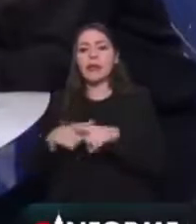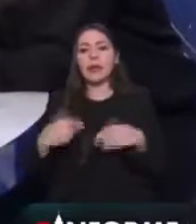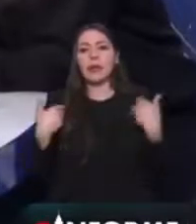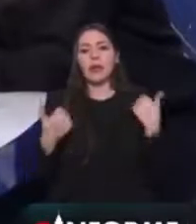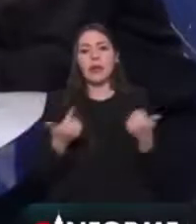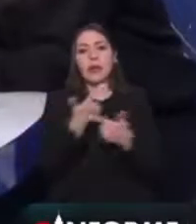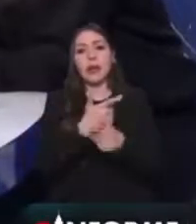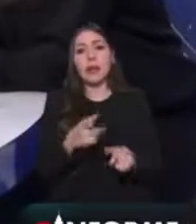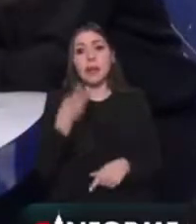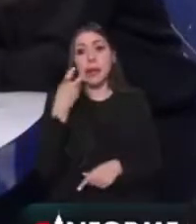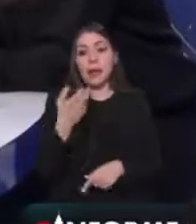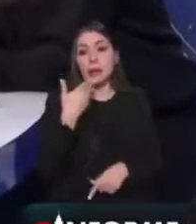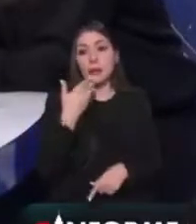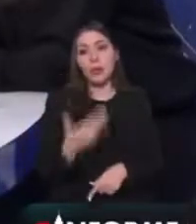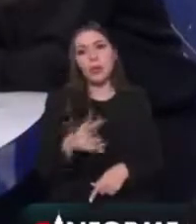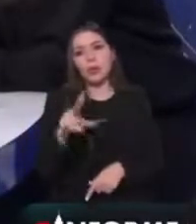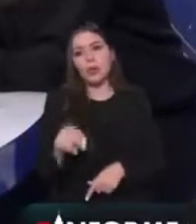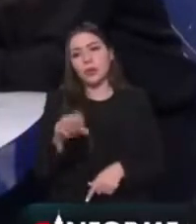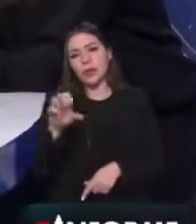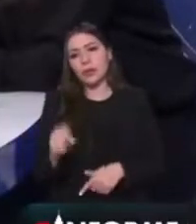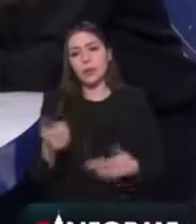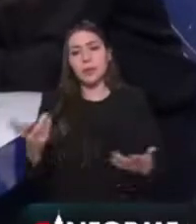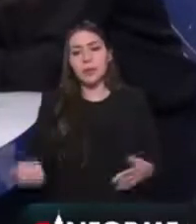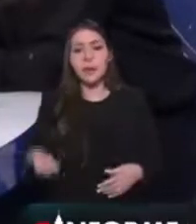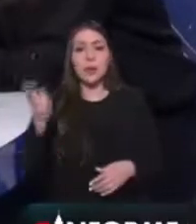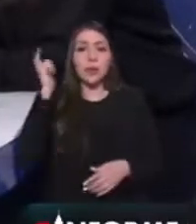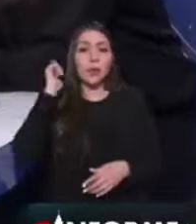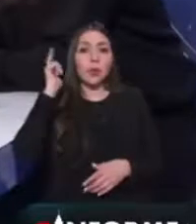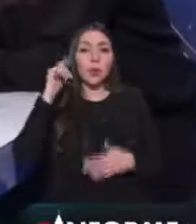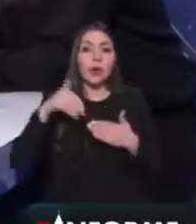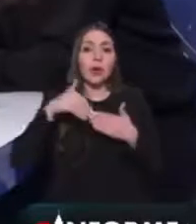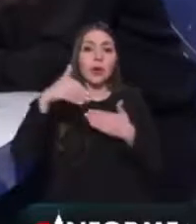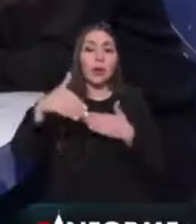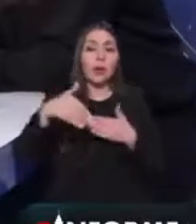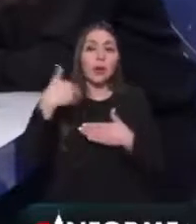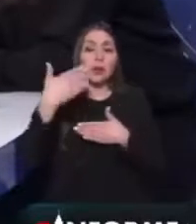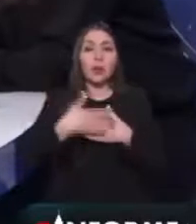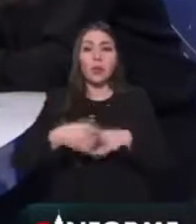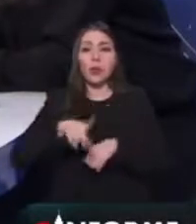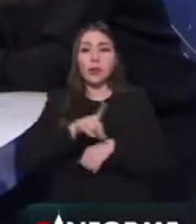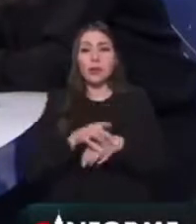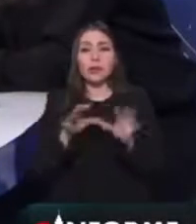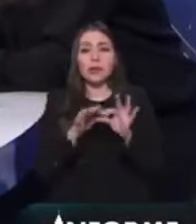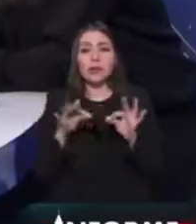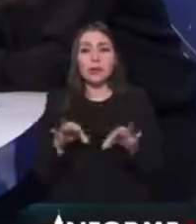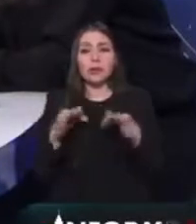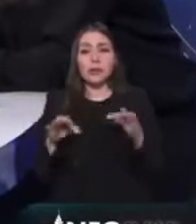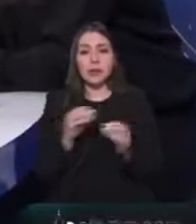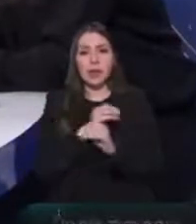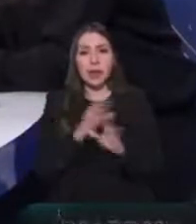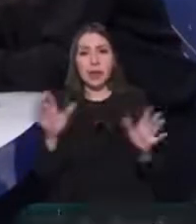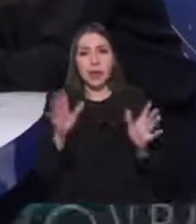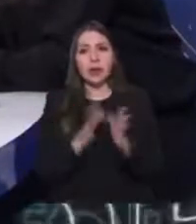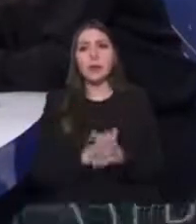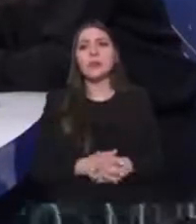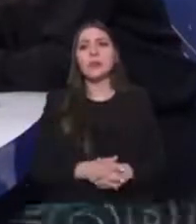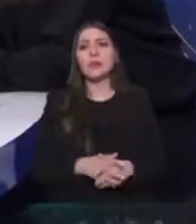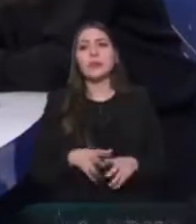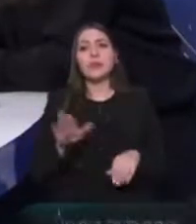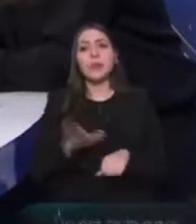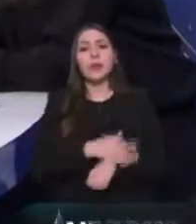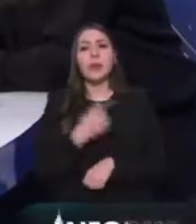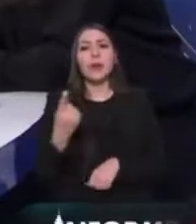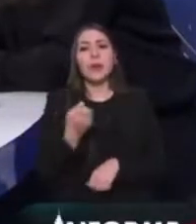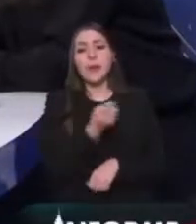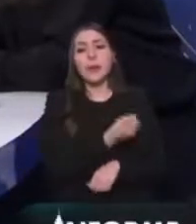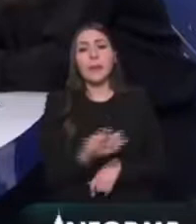eso no es correcto, ¿no? Esperemos que en los siguientes días se emita un informe específico, porque sí llama la atención que fueron